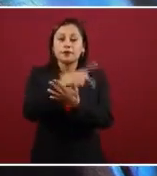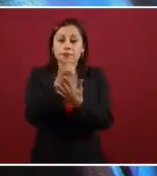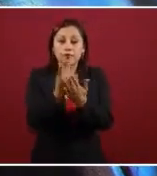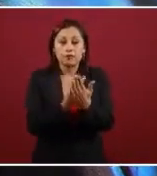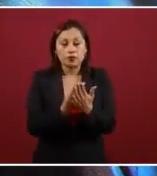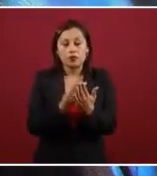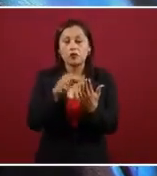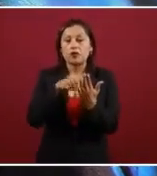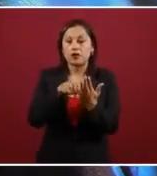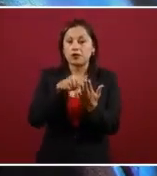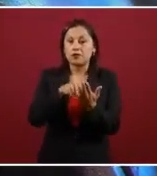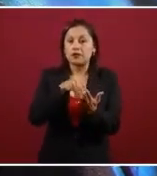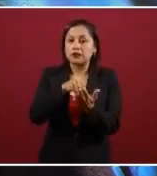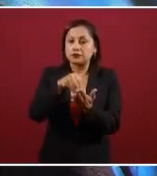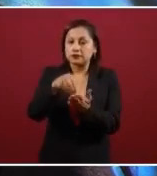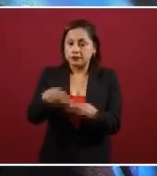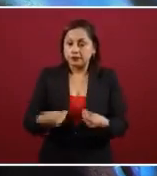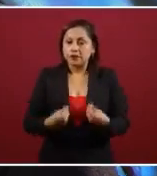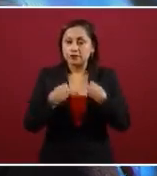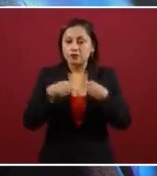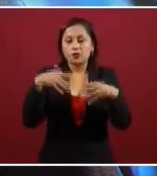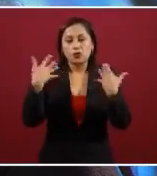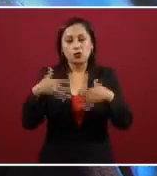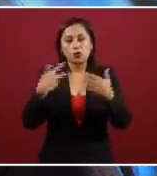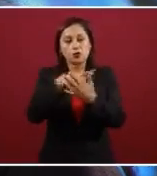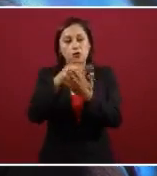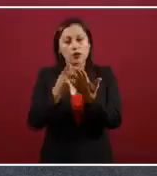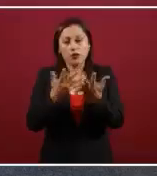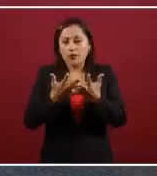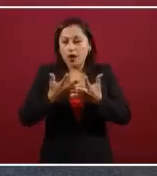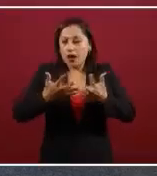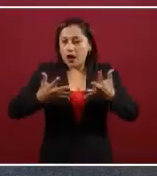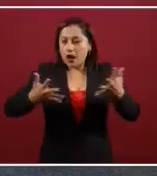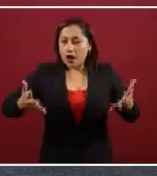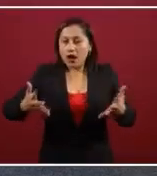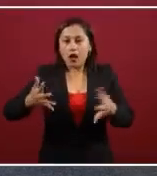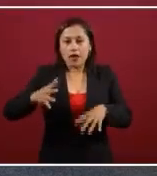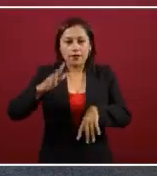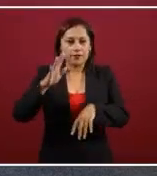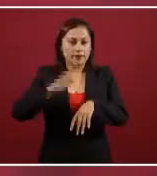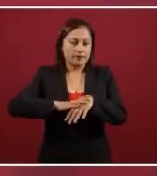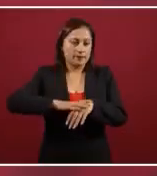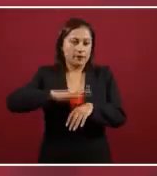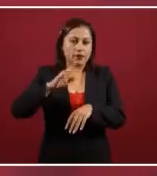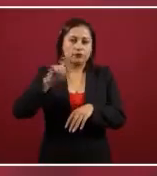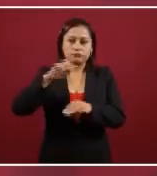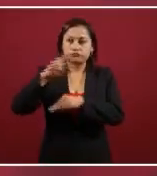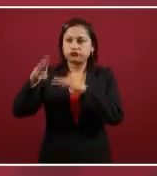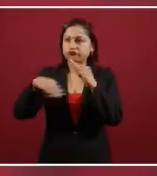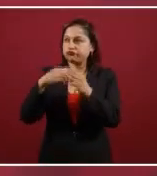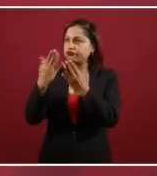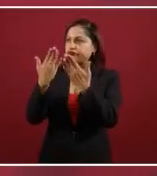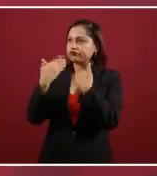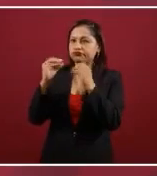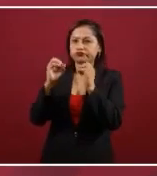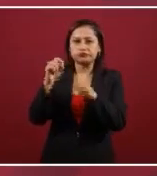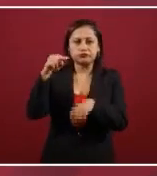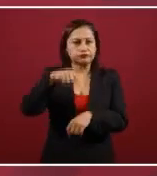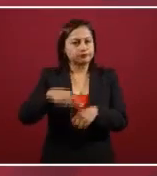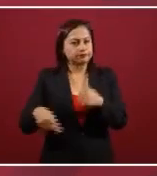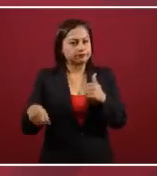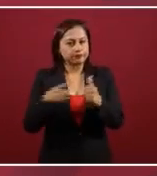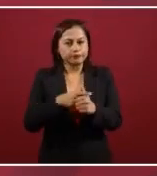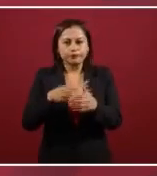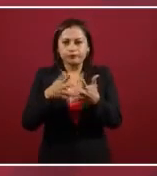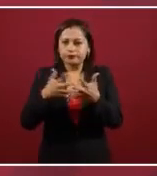del mundo, y eso es importante recalcarlo y comentarlo, y pues con eso estamos recuperando no solo México,